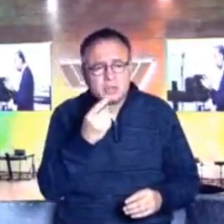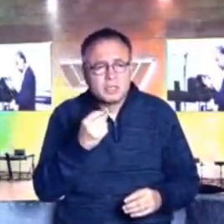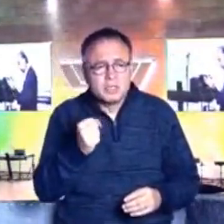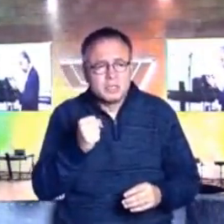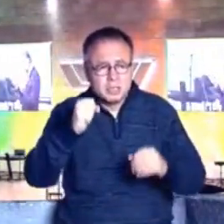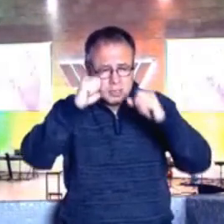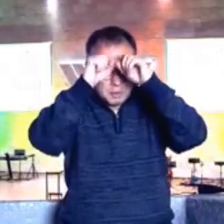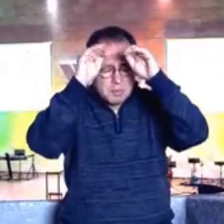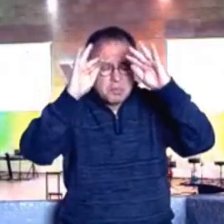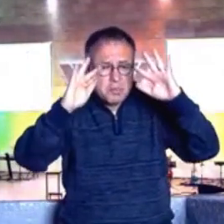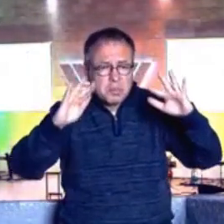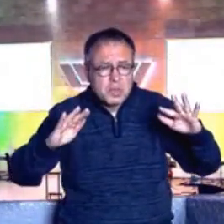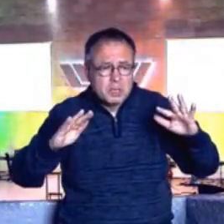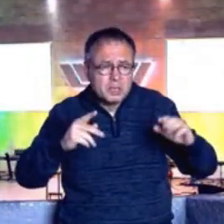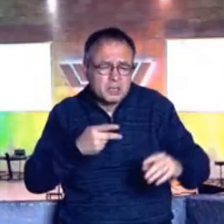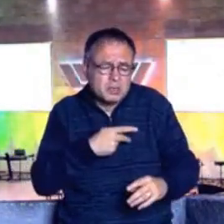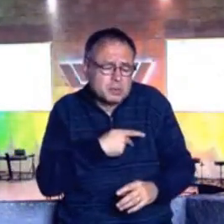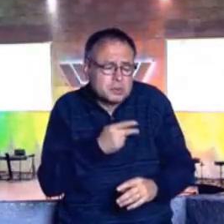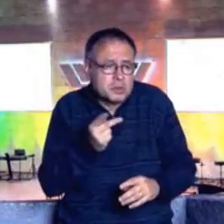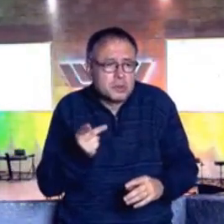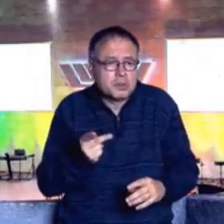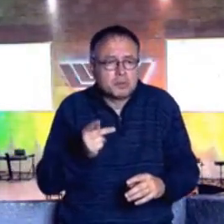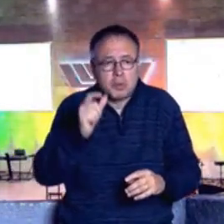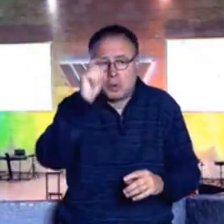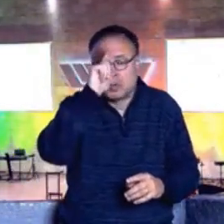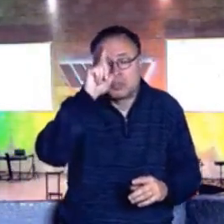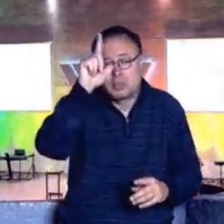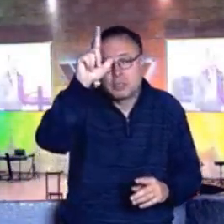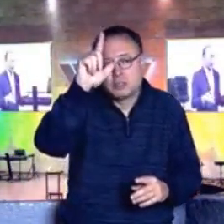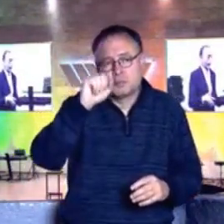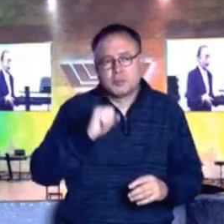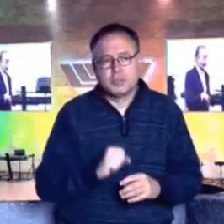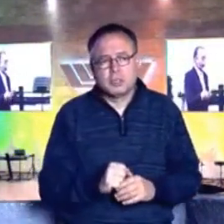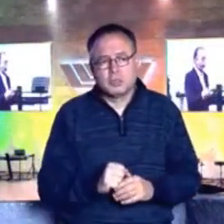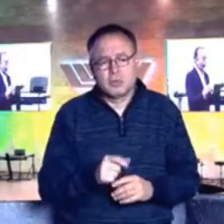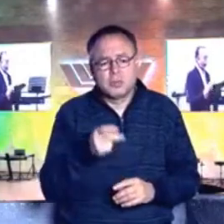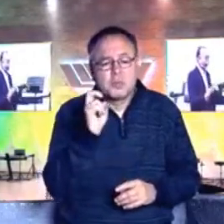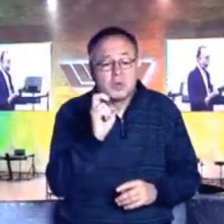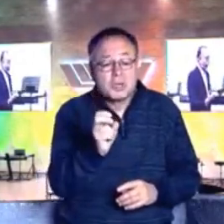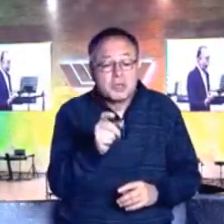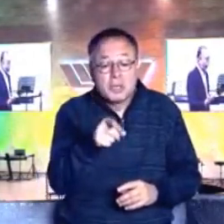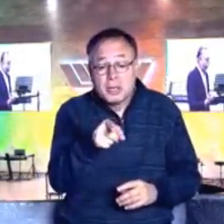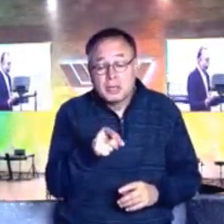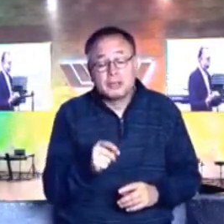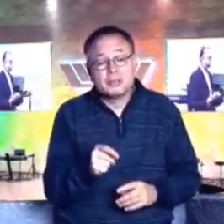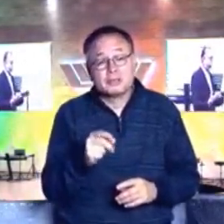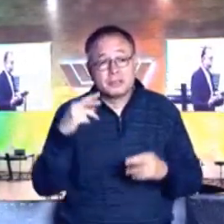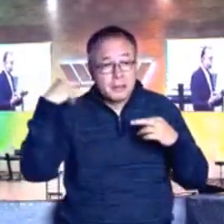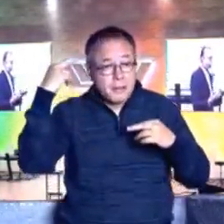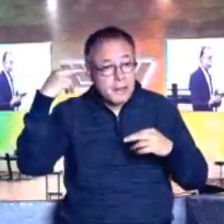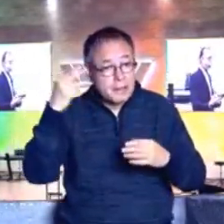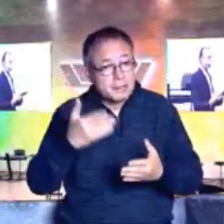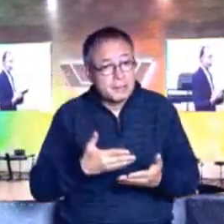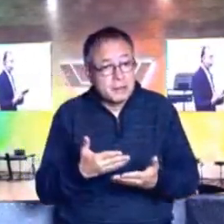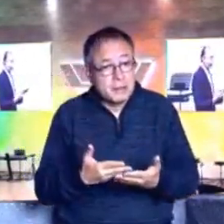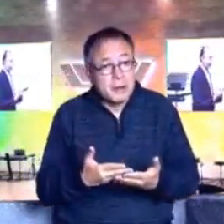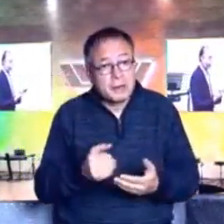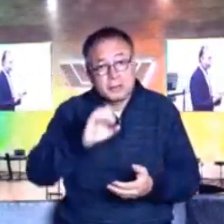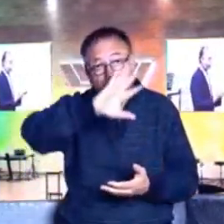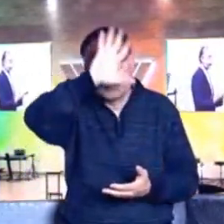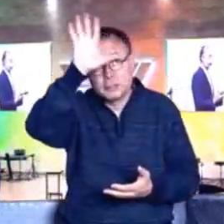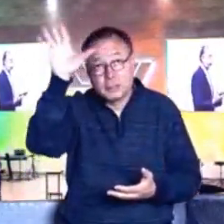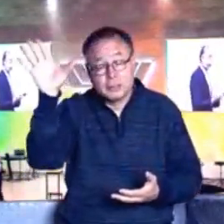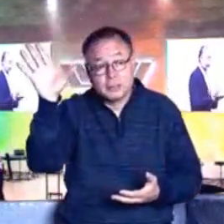espíritu porque de ellos es el reino de los cielos quiere decir que todas tus necesidades espirituales dónde las vas a encontrar